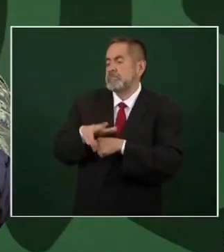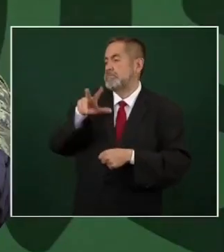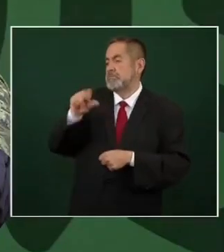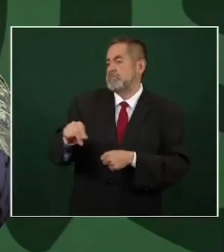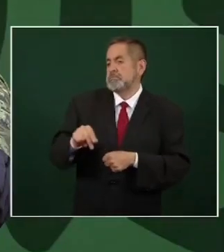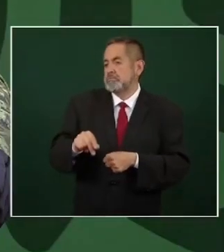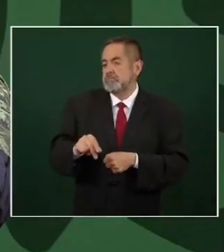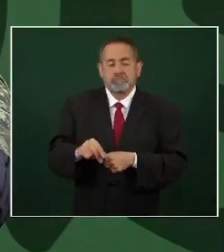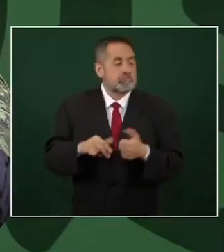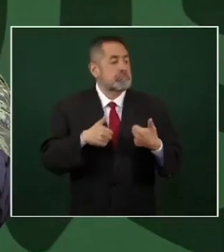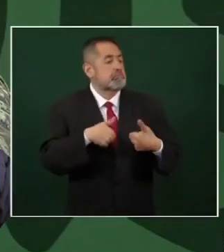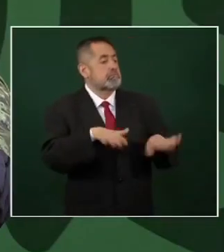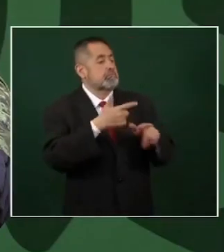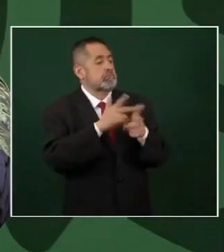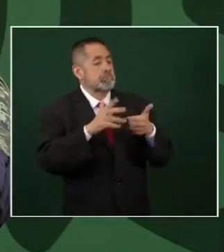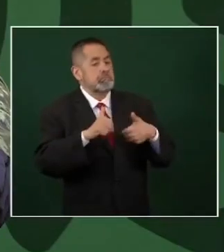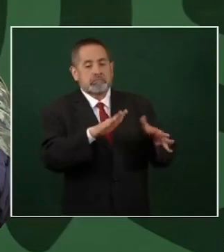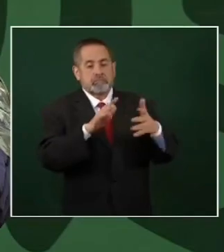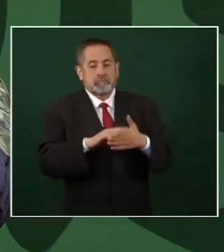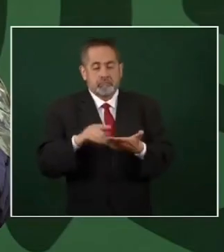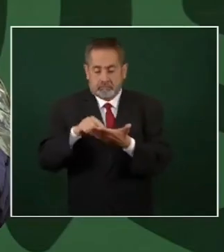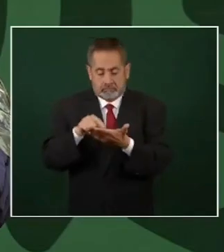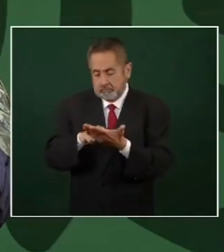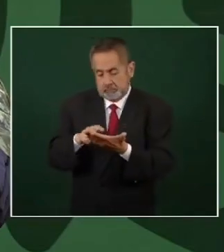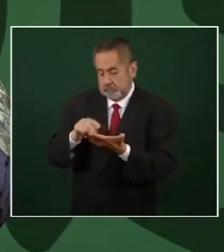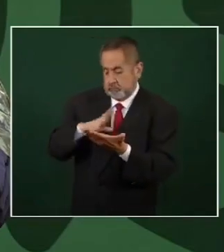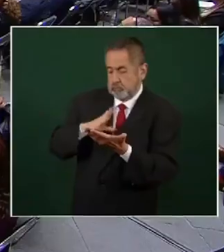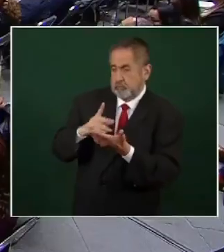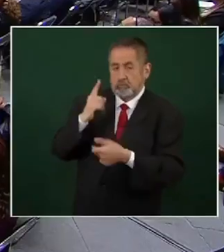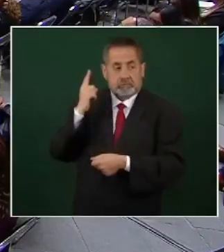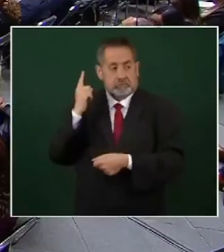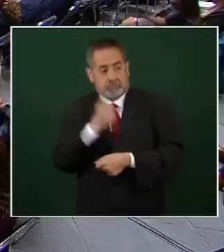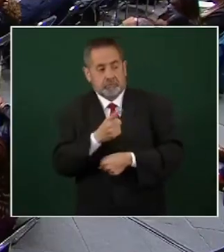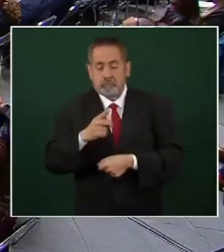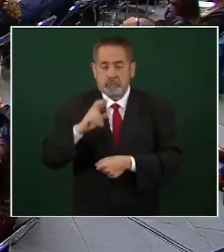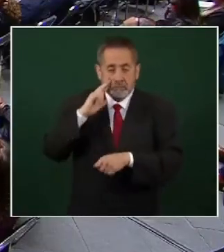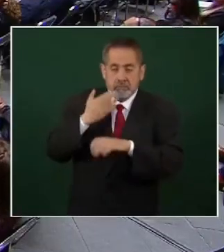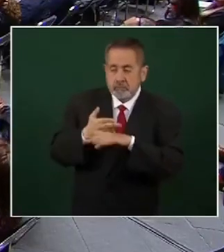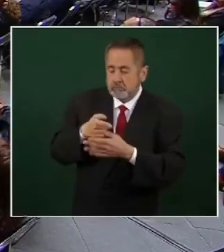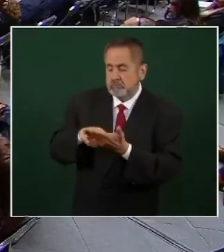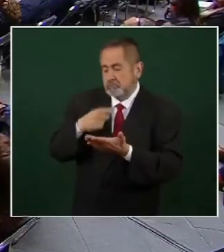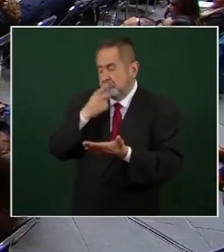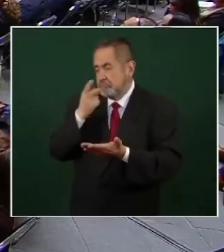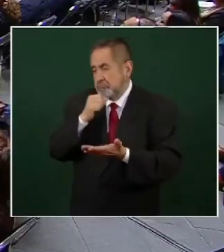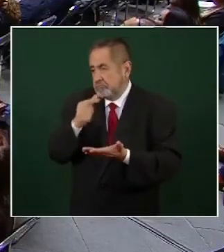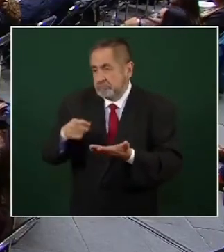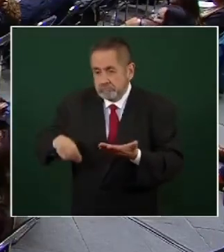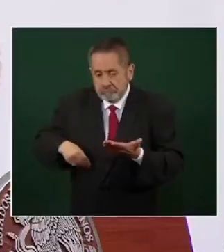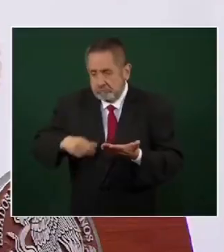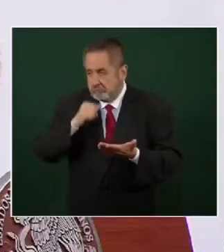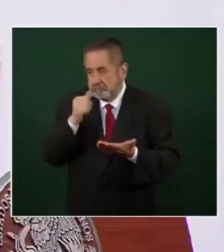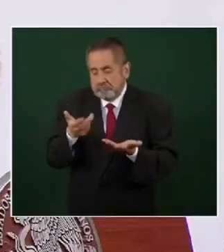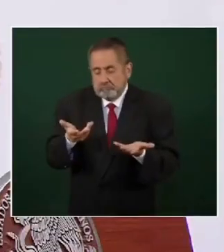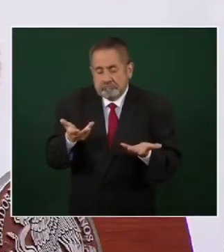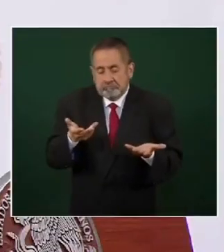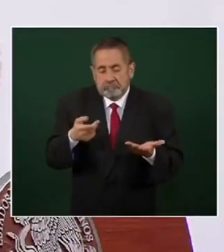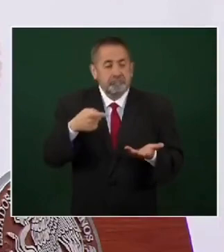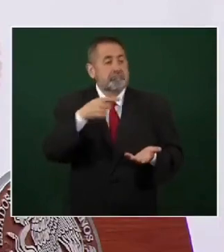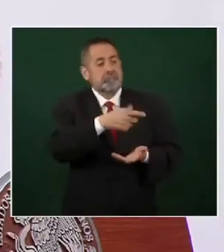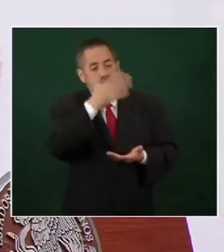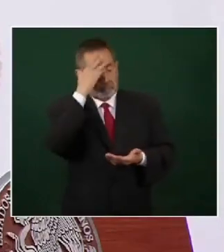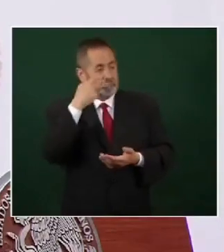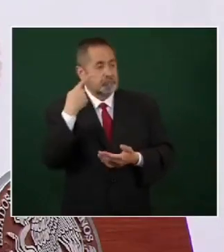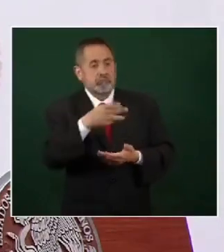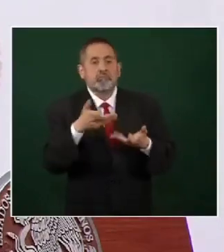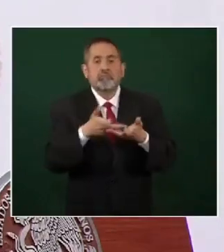que se esclareciera bien de que él tenía conocimiento de que ahí existían esas tomas y de que se llevaba